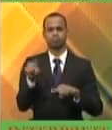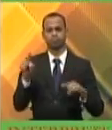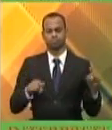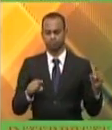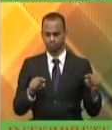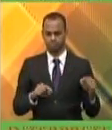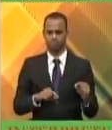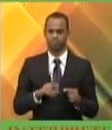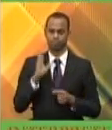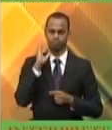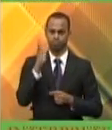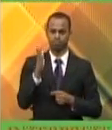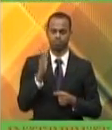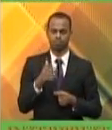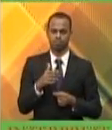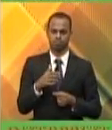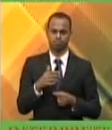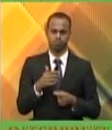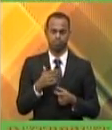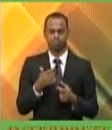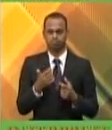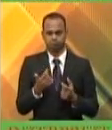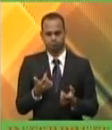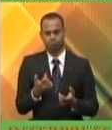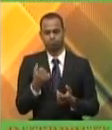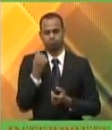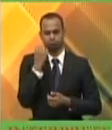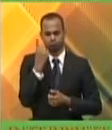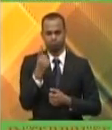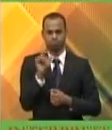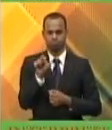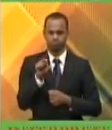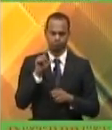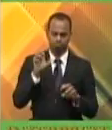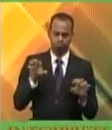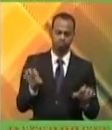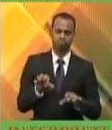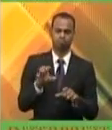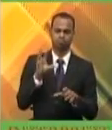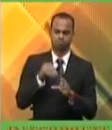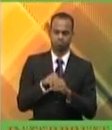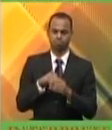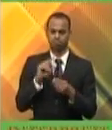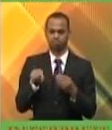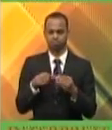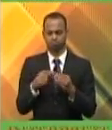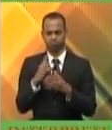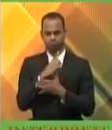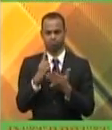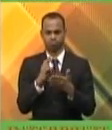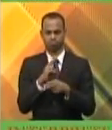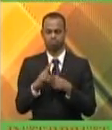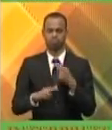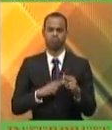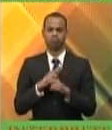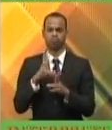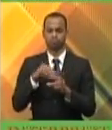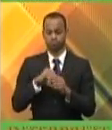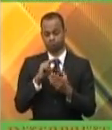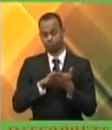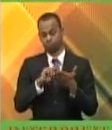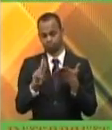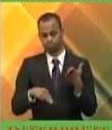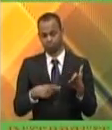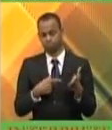te va a llevar a comprender tus productos en un concepto de diseño universal que está en la convención